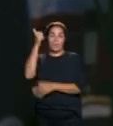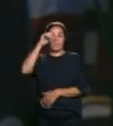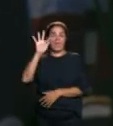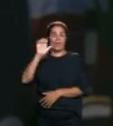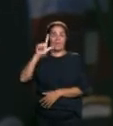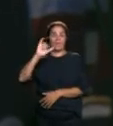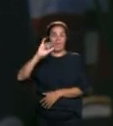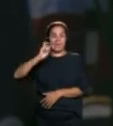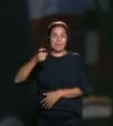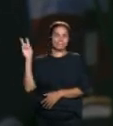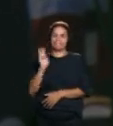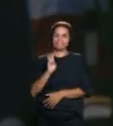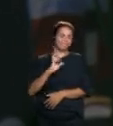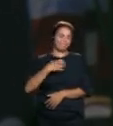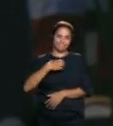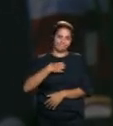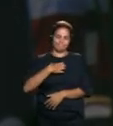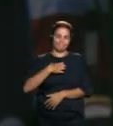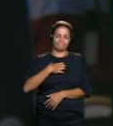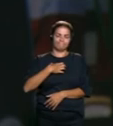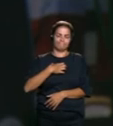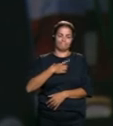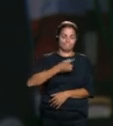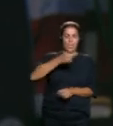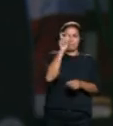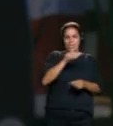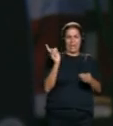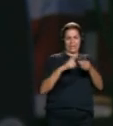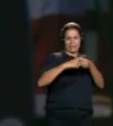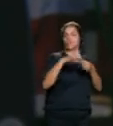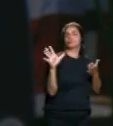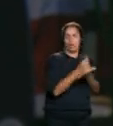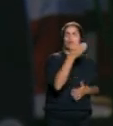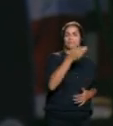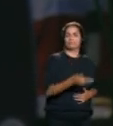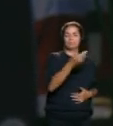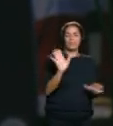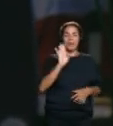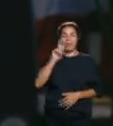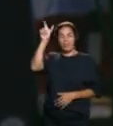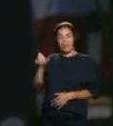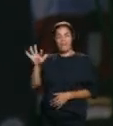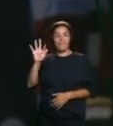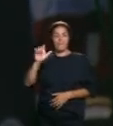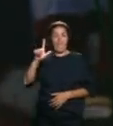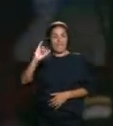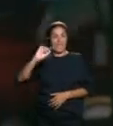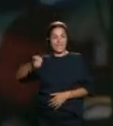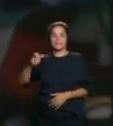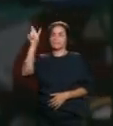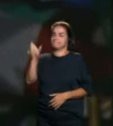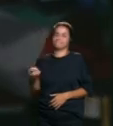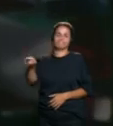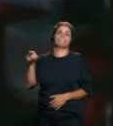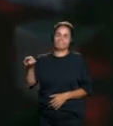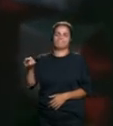estar aquí. Todos los componentes son importantes, pero Félix sin duda es uno de los que